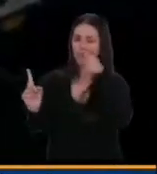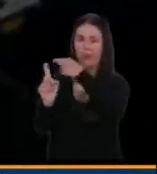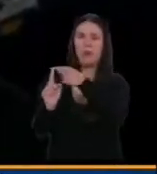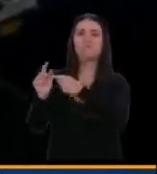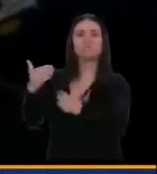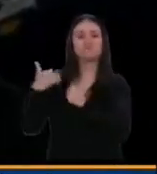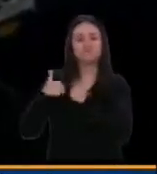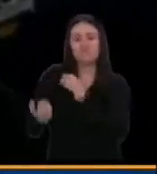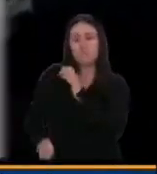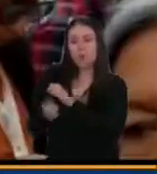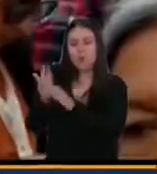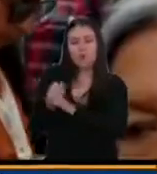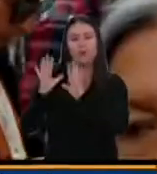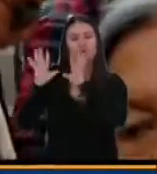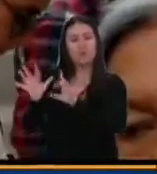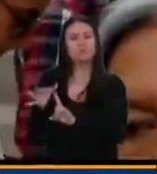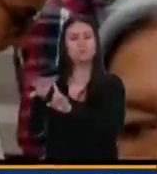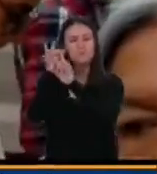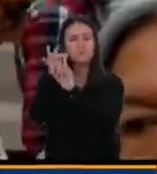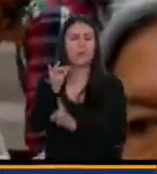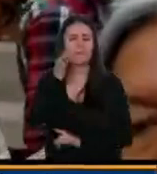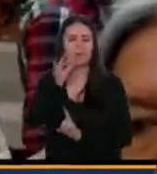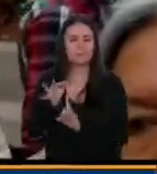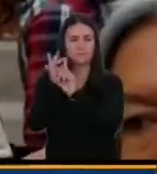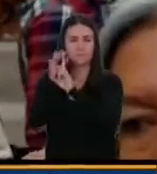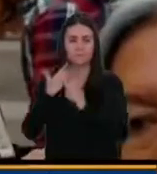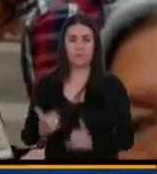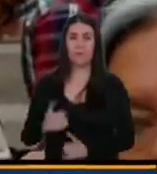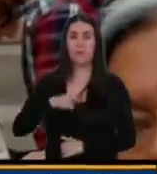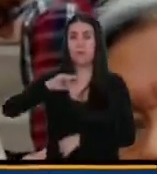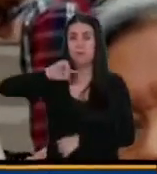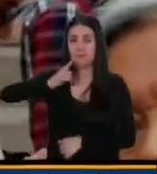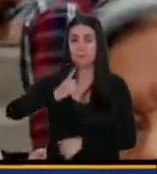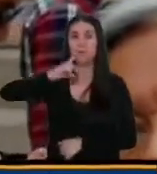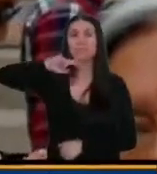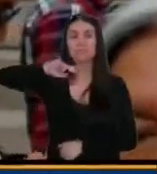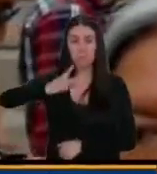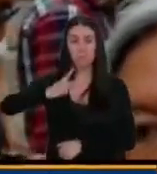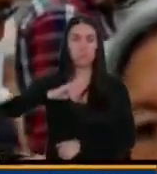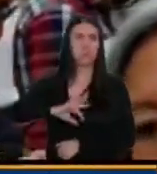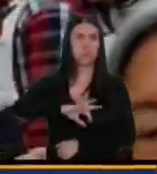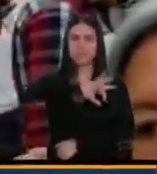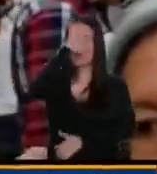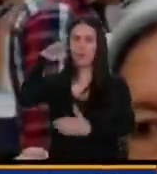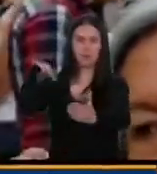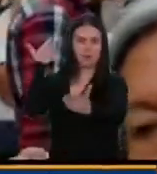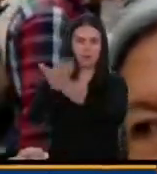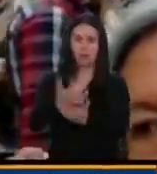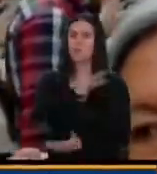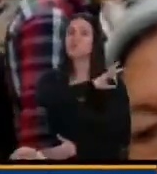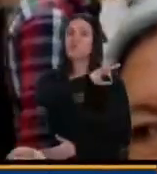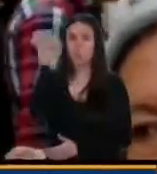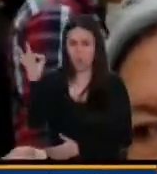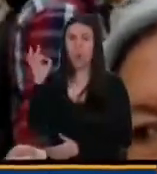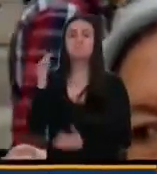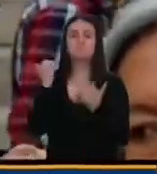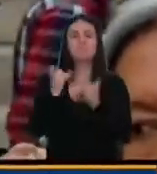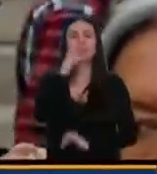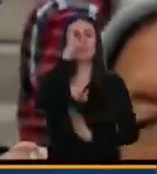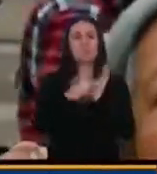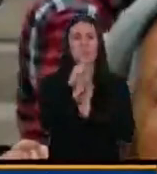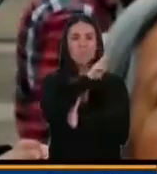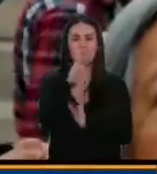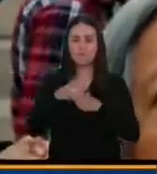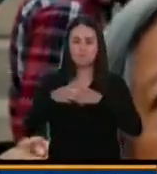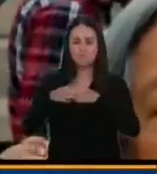productores de los cafés especiales hicimos el primer y segundo lugar que no se había hecho nunca con tasa de la excelencia 2022 con